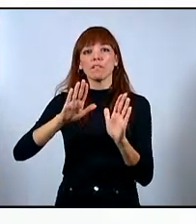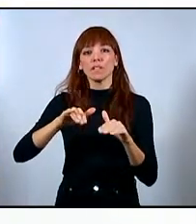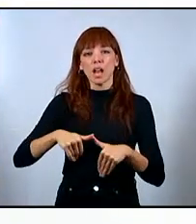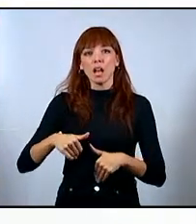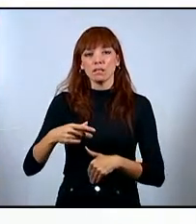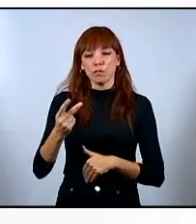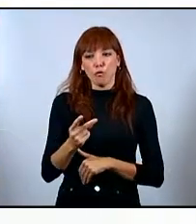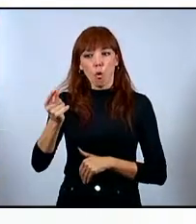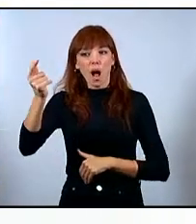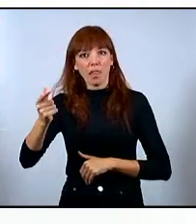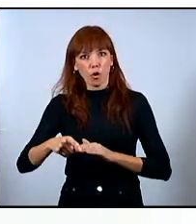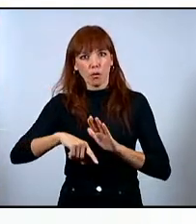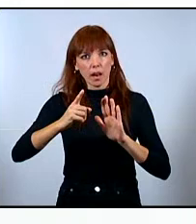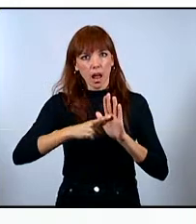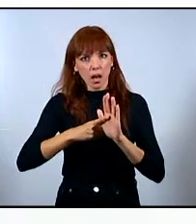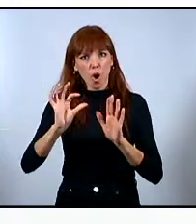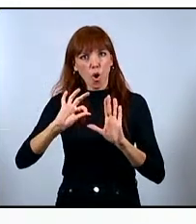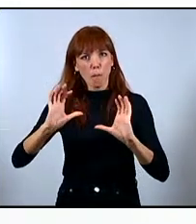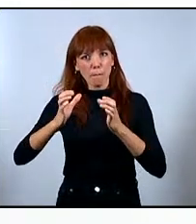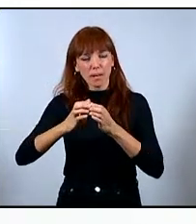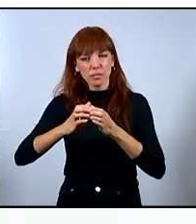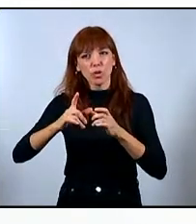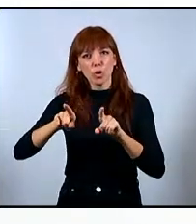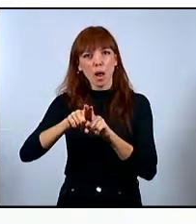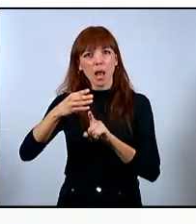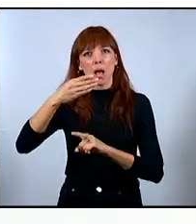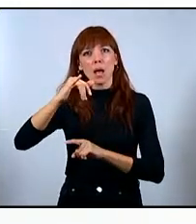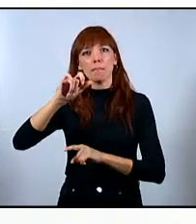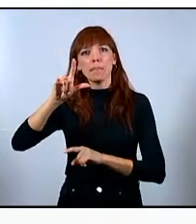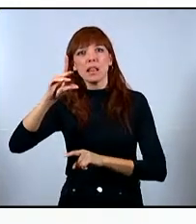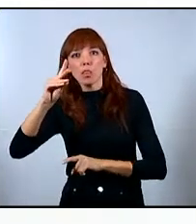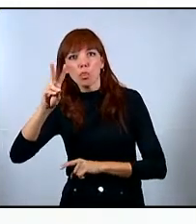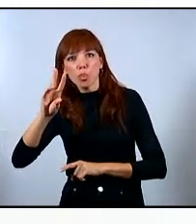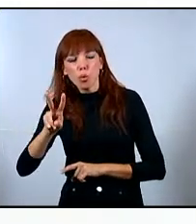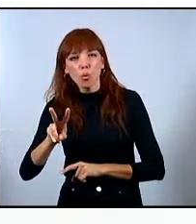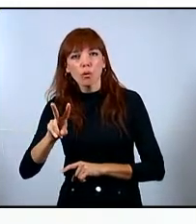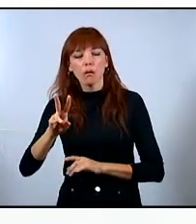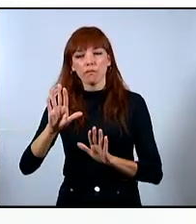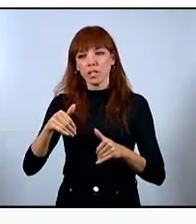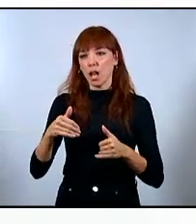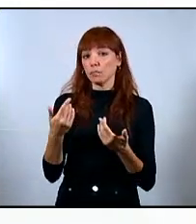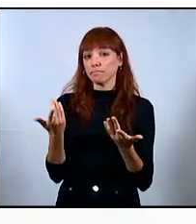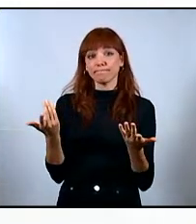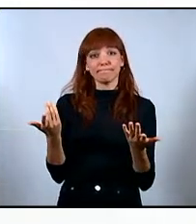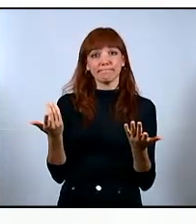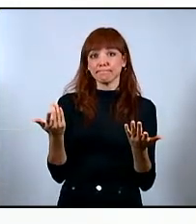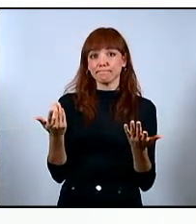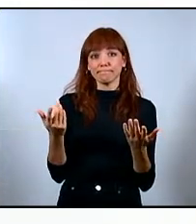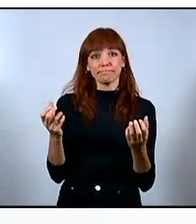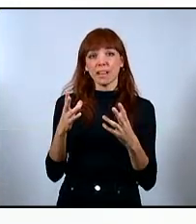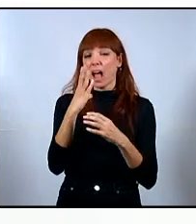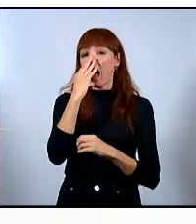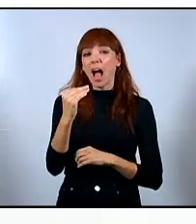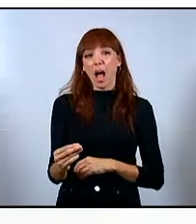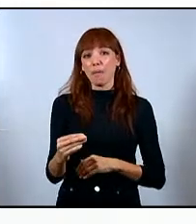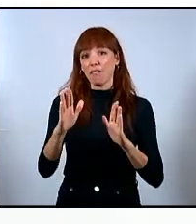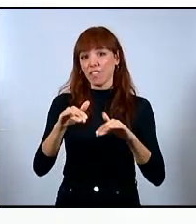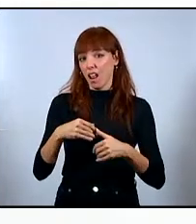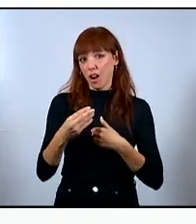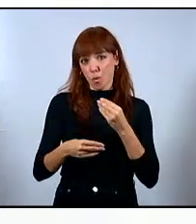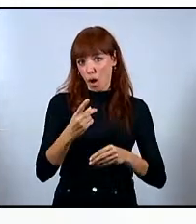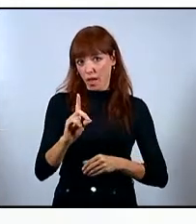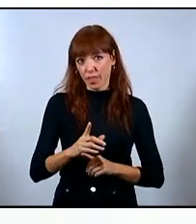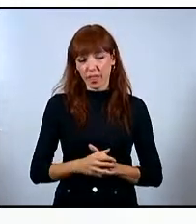los va a hacer un partido como Bildu, no vamos a ver ninguno la conexión de Extremadura con Madrid por la alta velocidad. ni vamos a